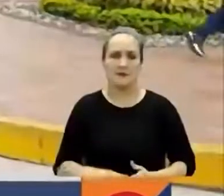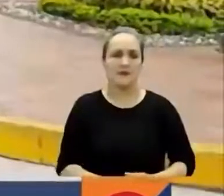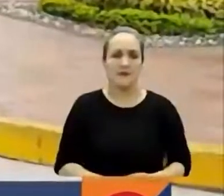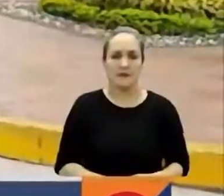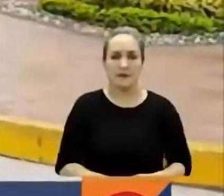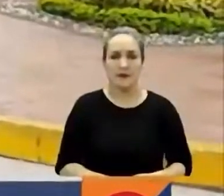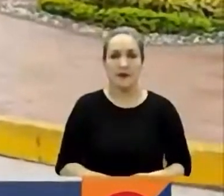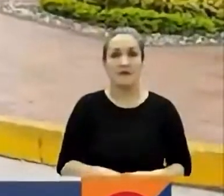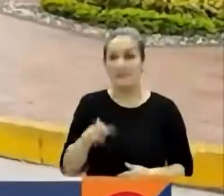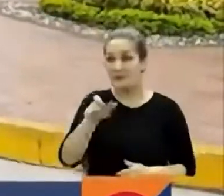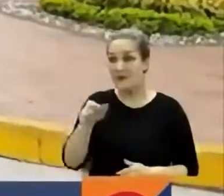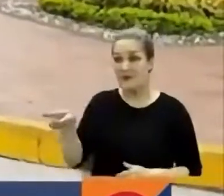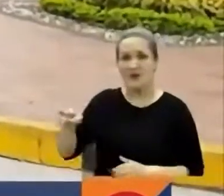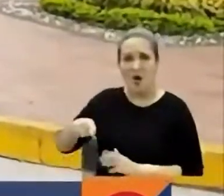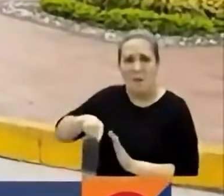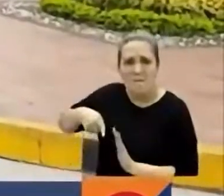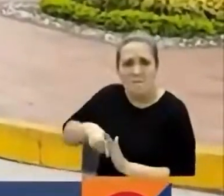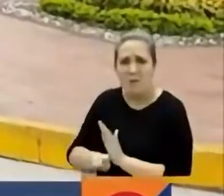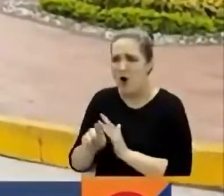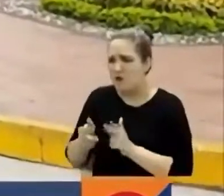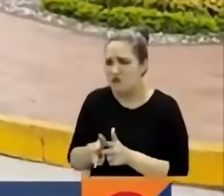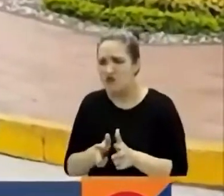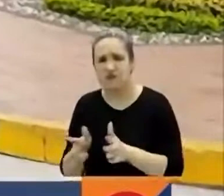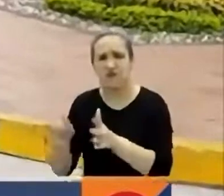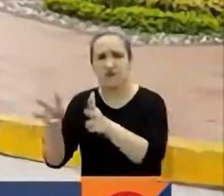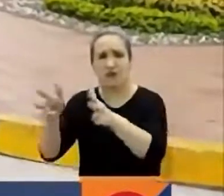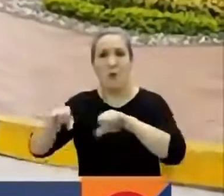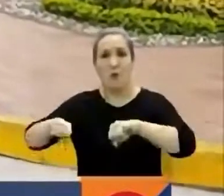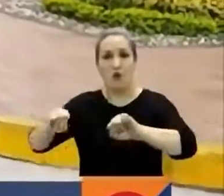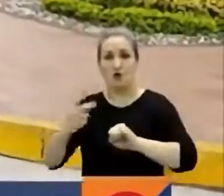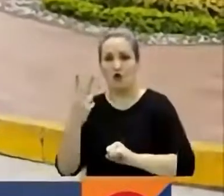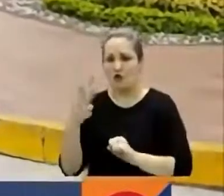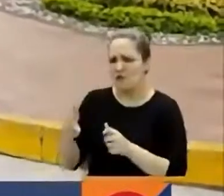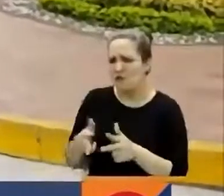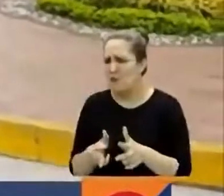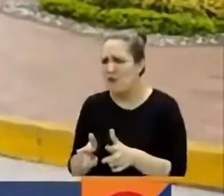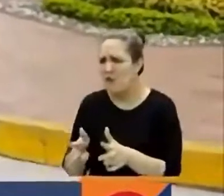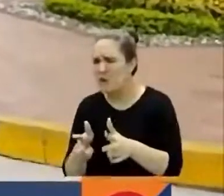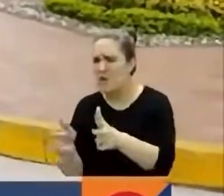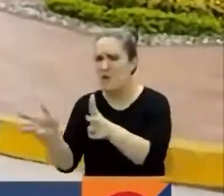Estos delincuentes huyeron en 2 vehículos, sin embargo, fueron